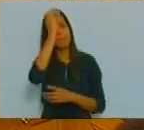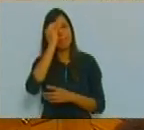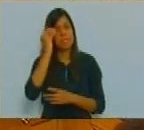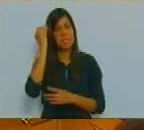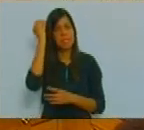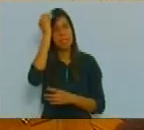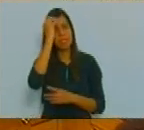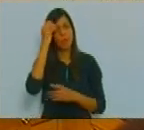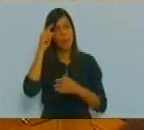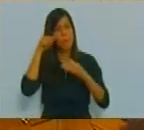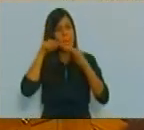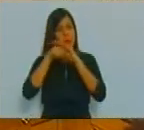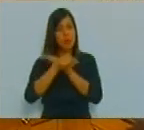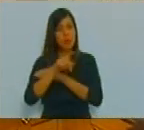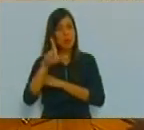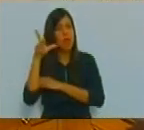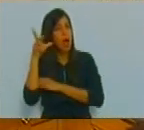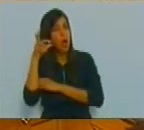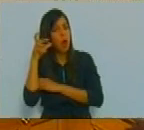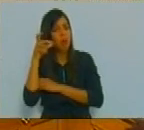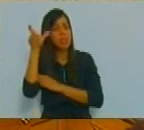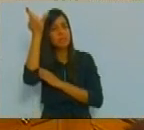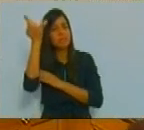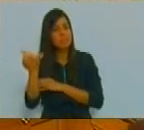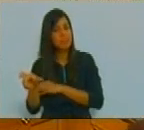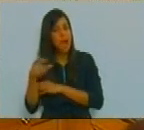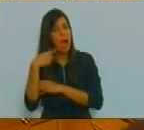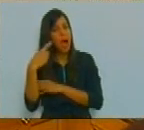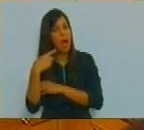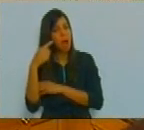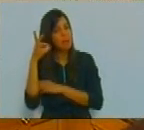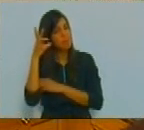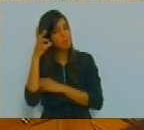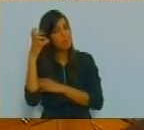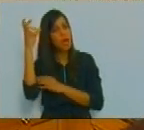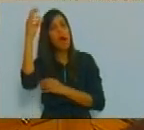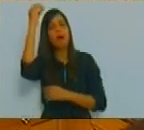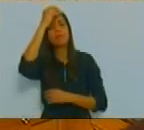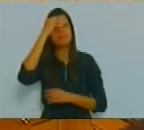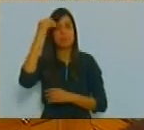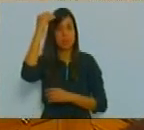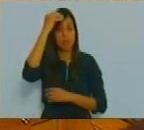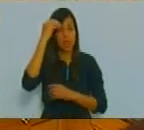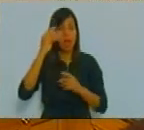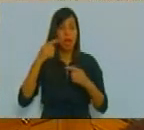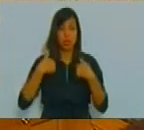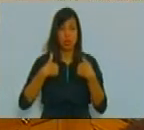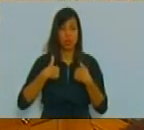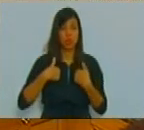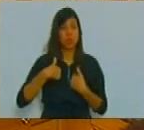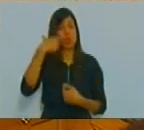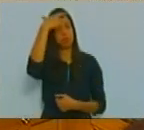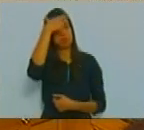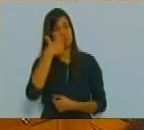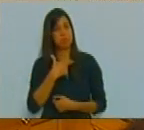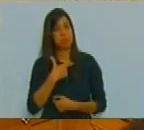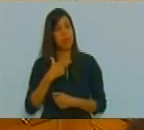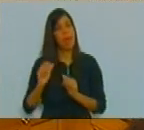del diagnóstico presentado yo voy a empezar mi intervención